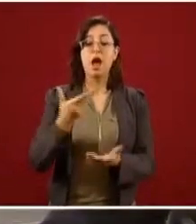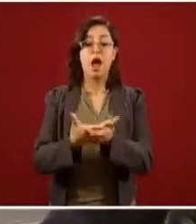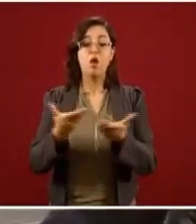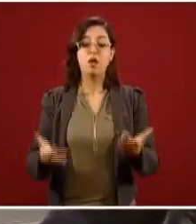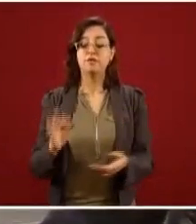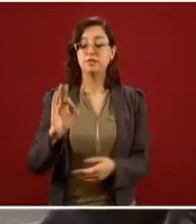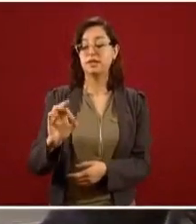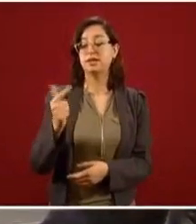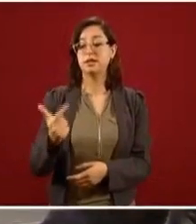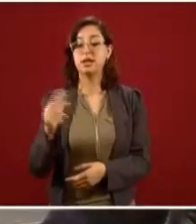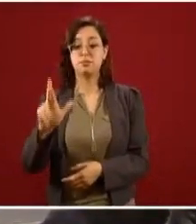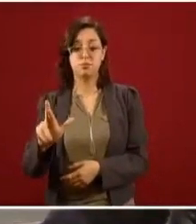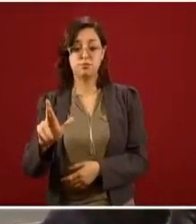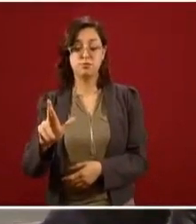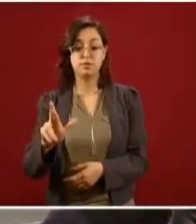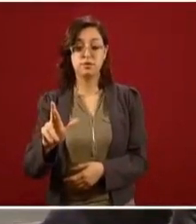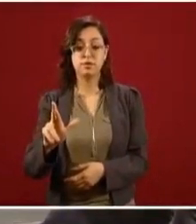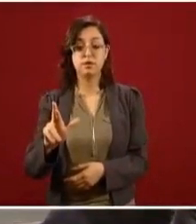Fiscalía,